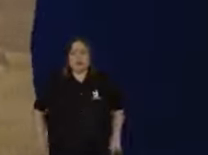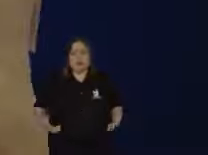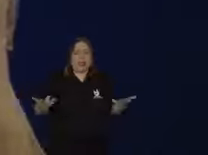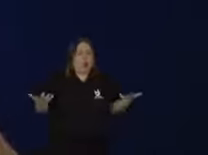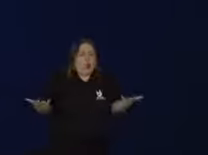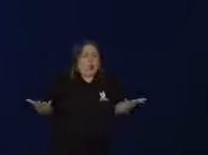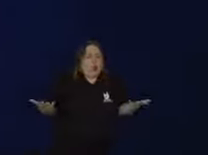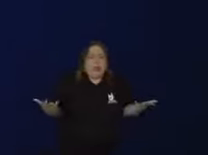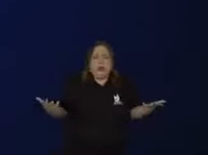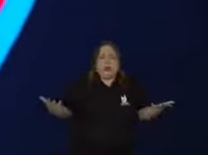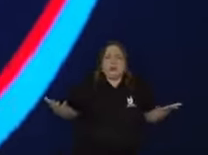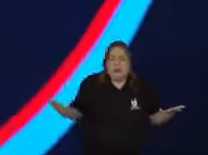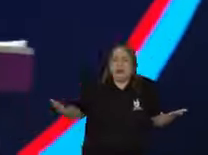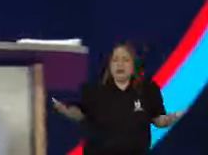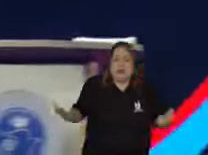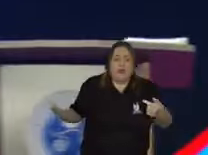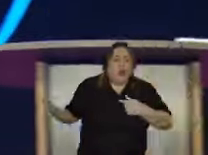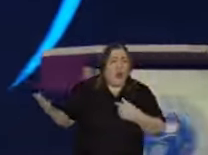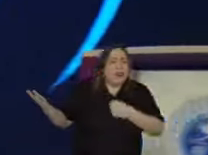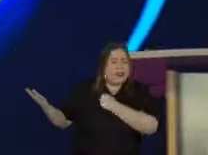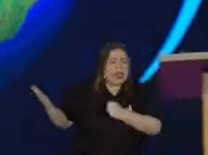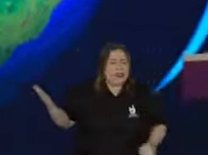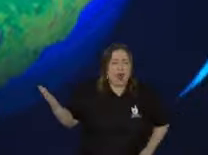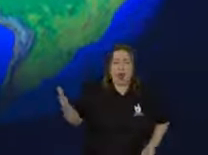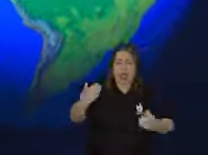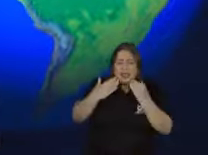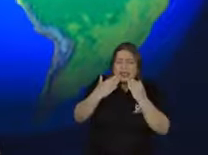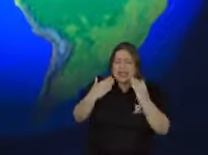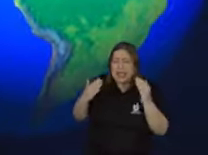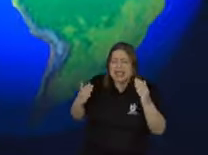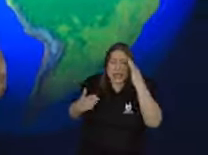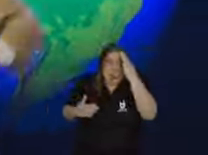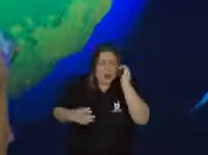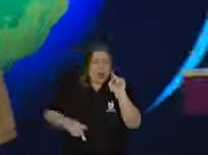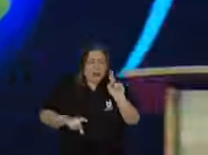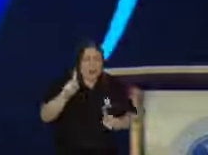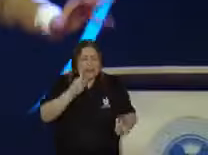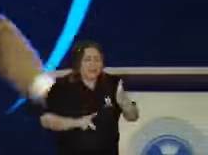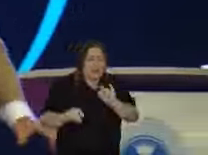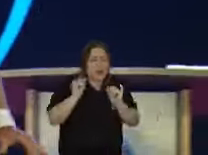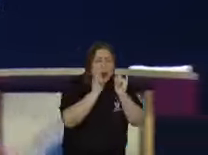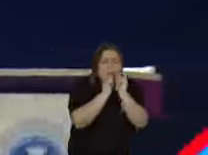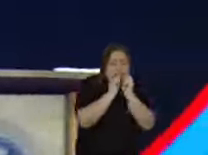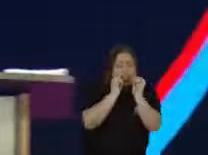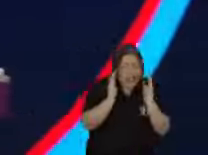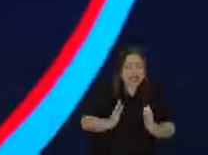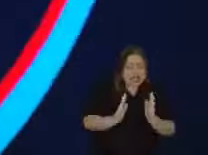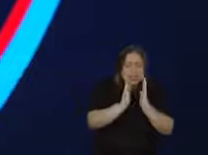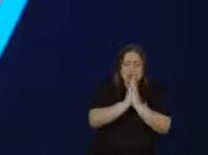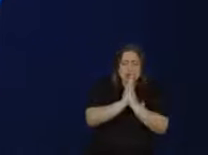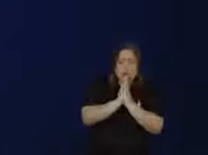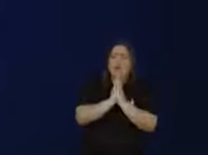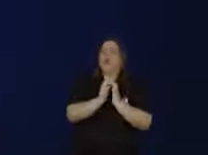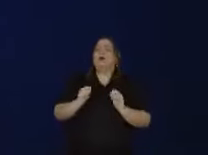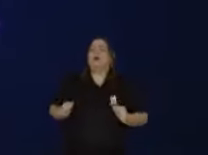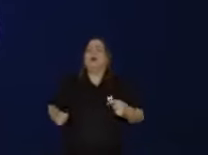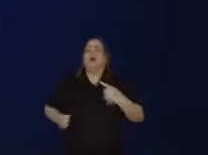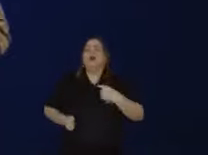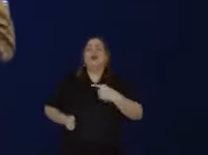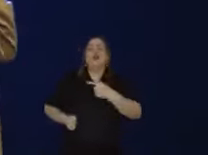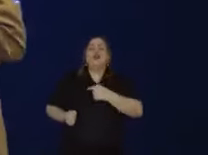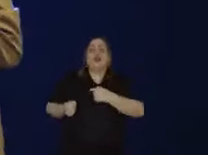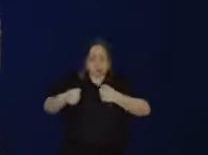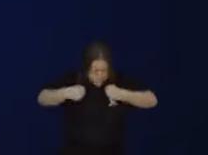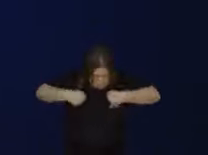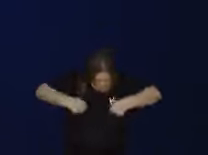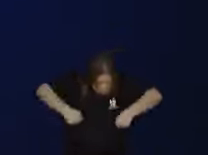fue? Y dije, Señor, gracias por los intercesores. Gracias, Señor. Señor, nosotros nos rendimos